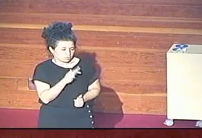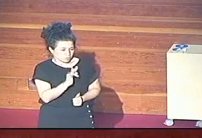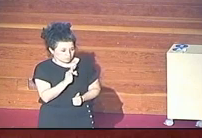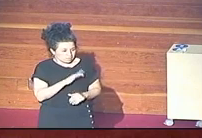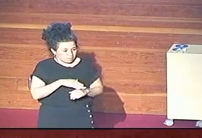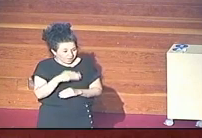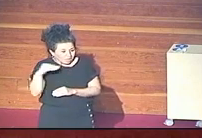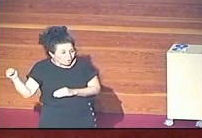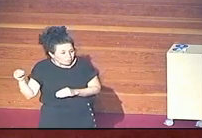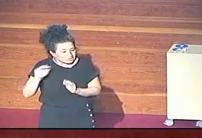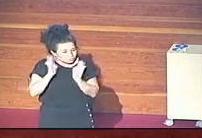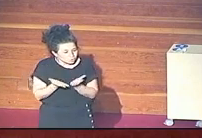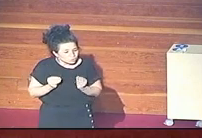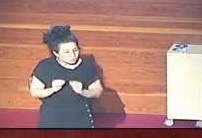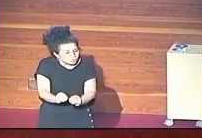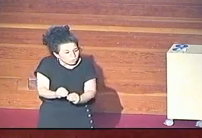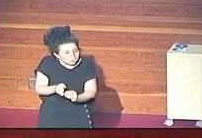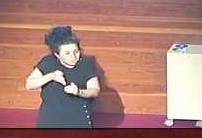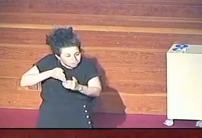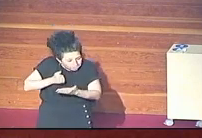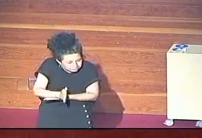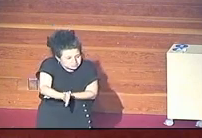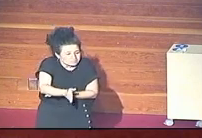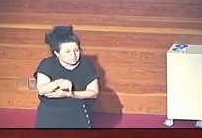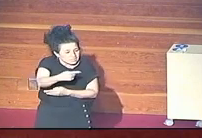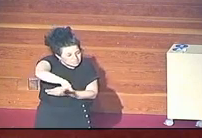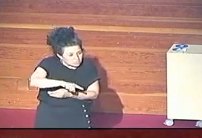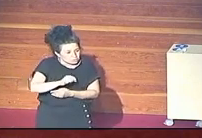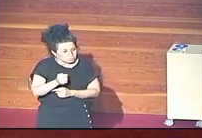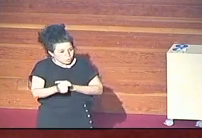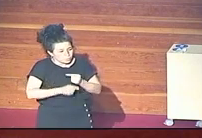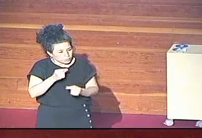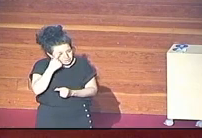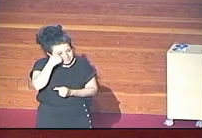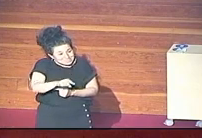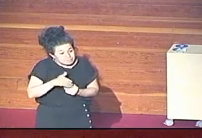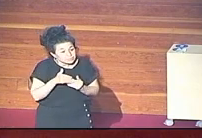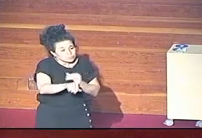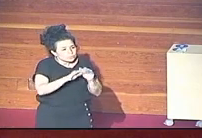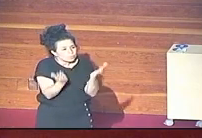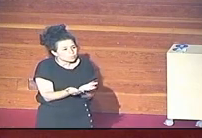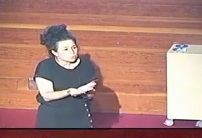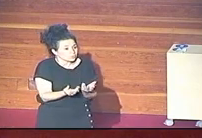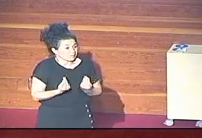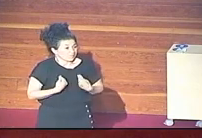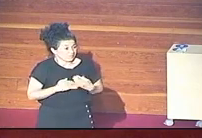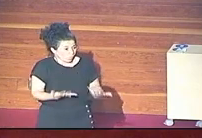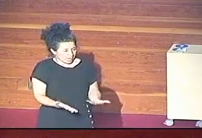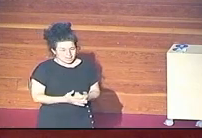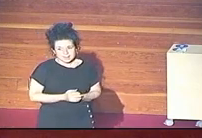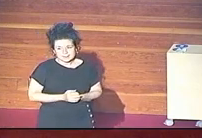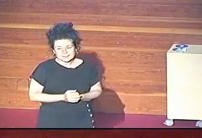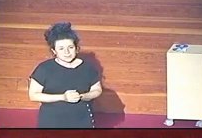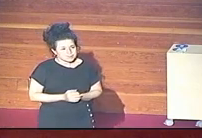bueno pues vayan teniendo nociones de el mundo que vamos a vivir las campañas institucionales